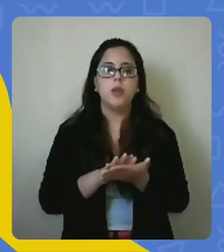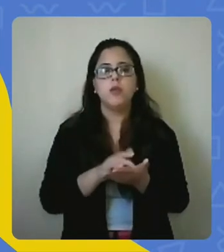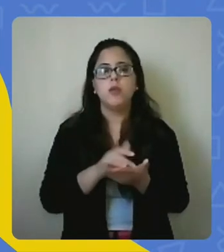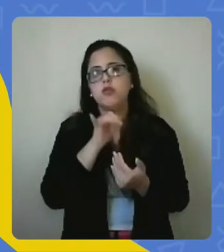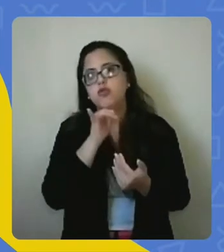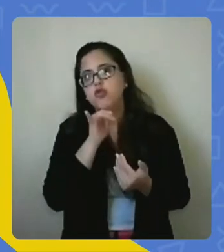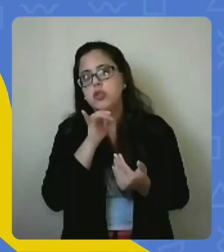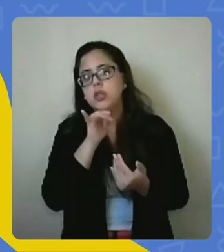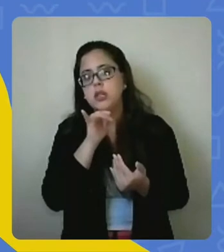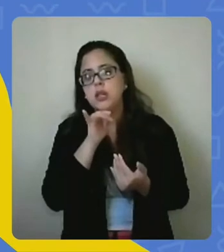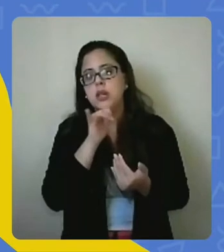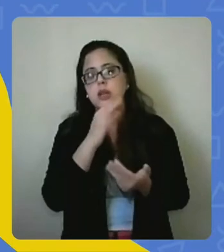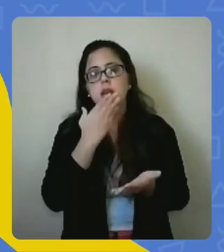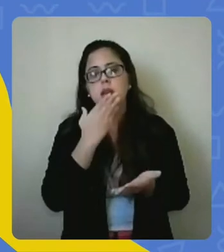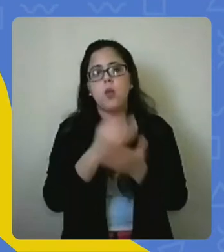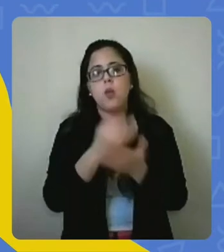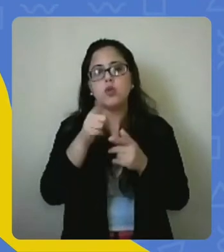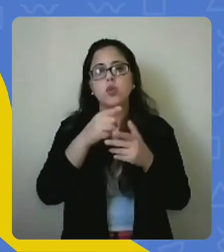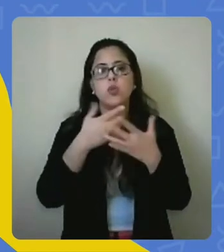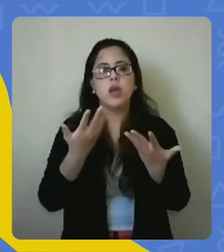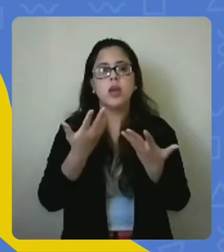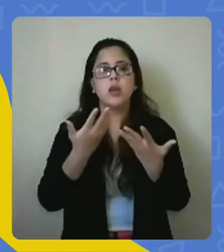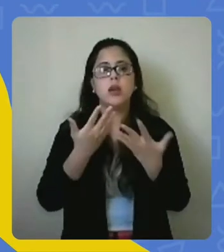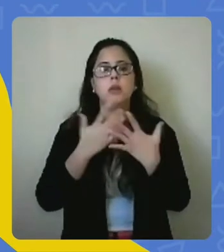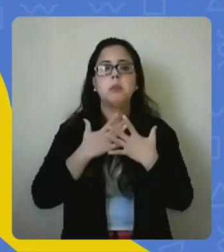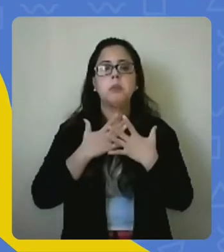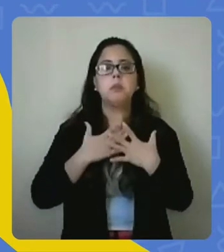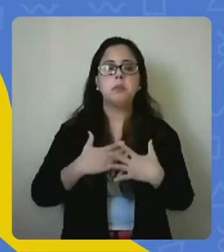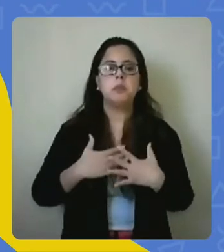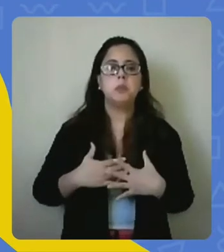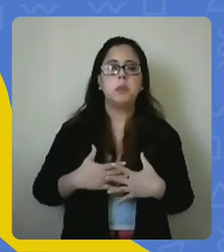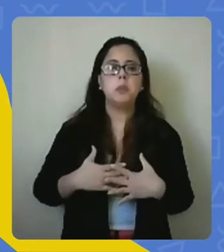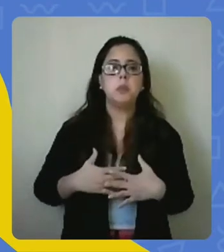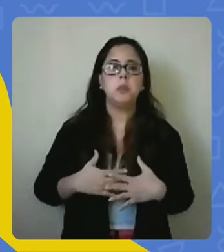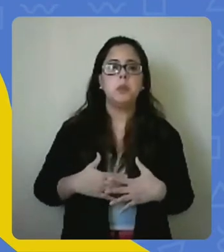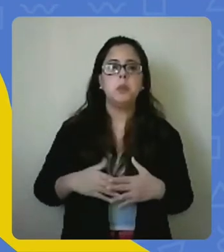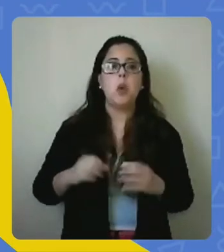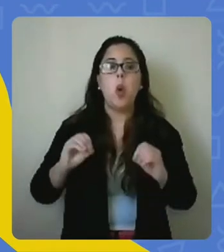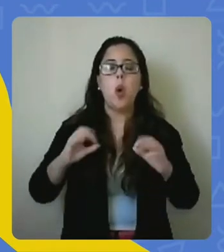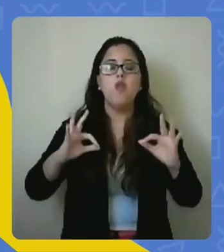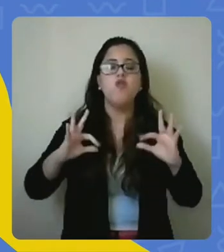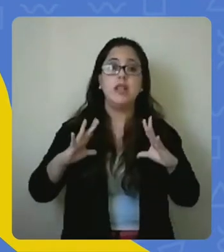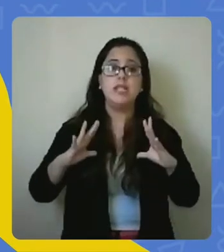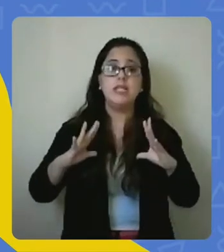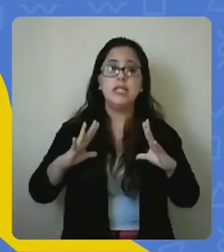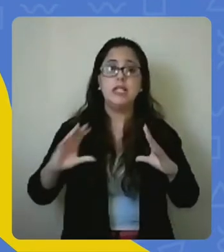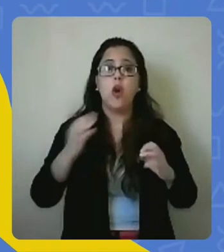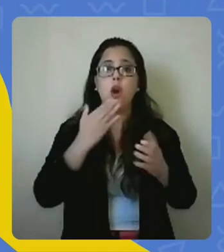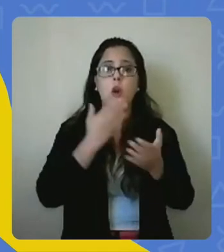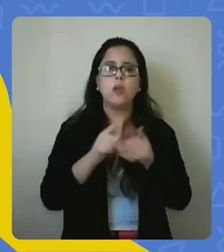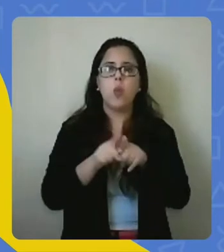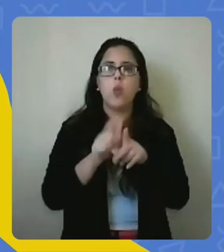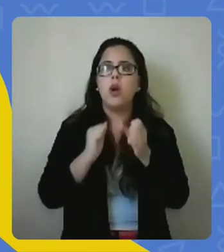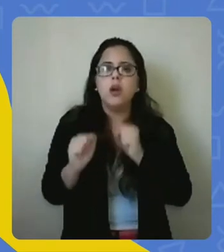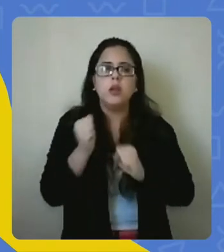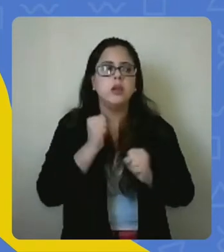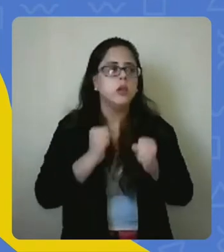cuando estás calmado, cuando estás feliz, cuando tienes ansiedad.